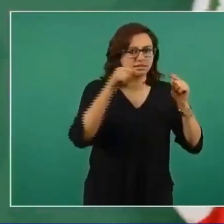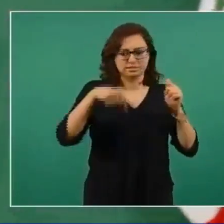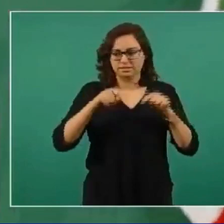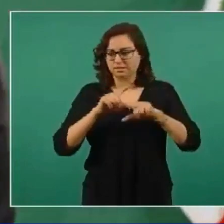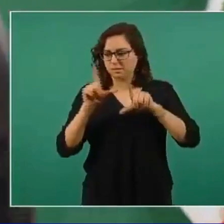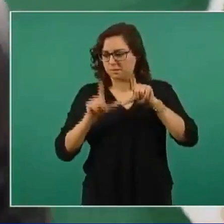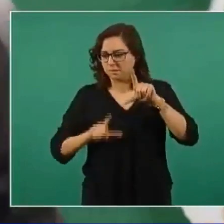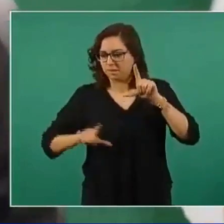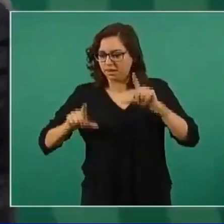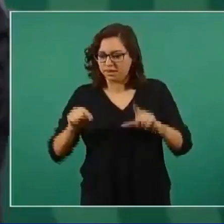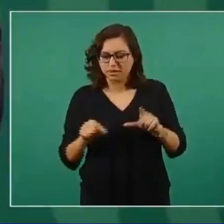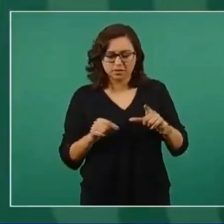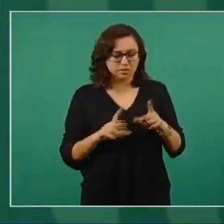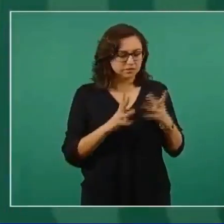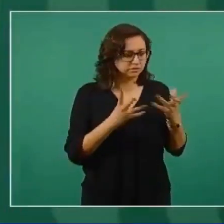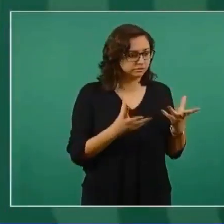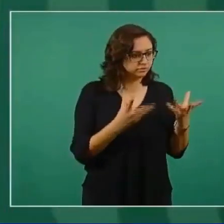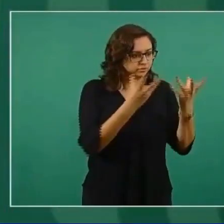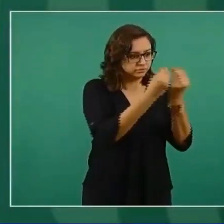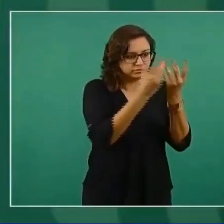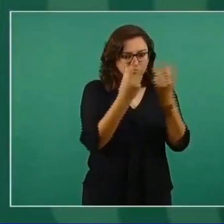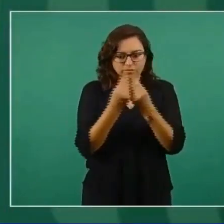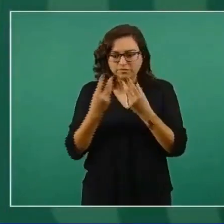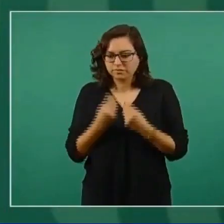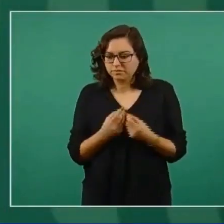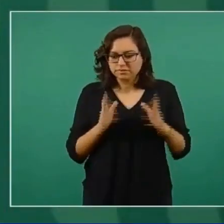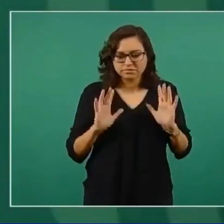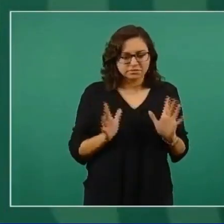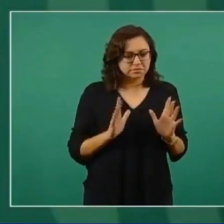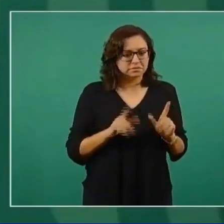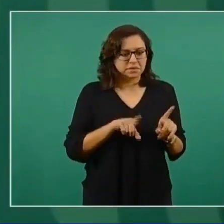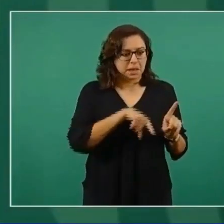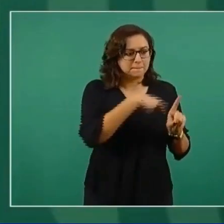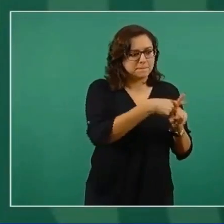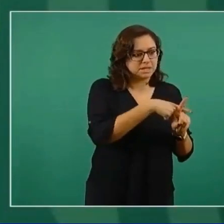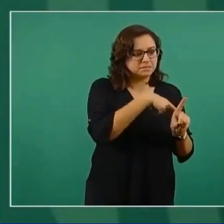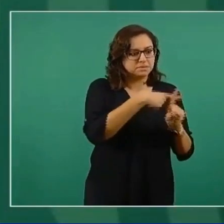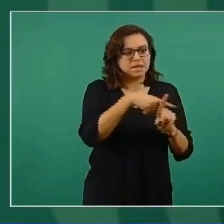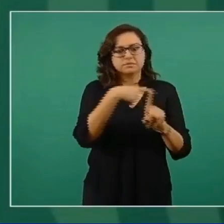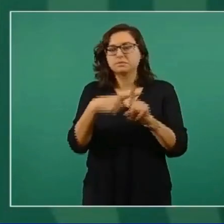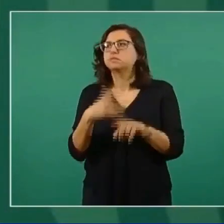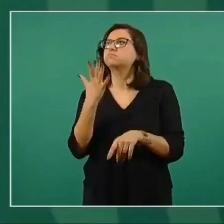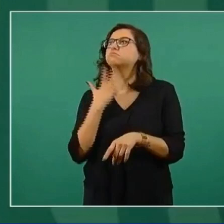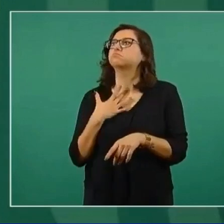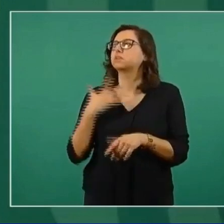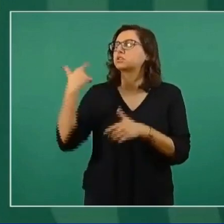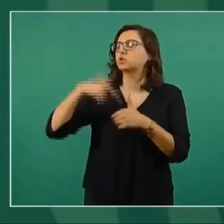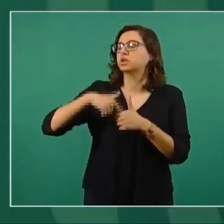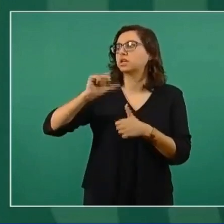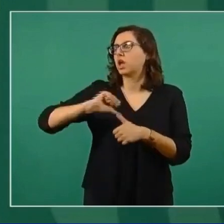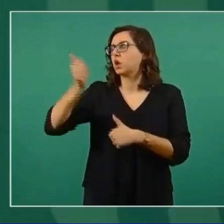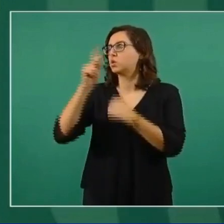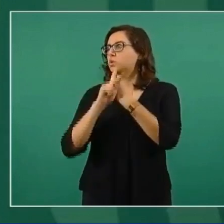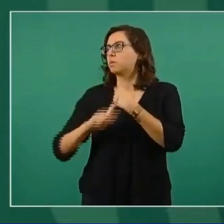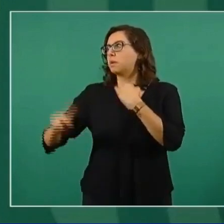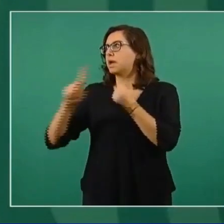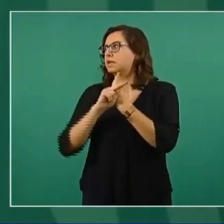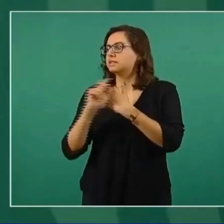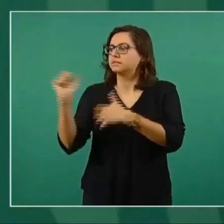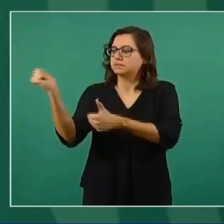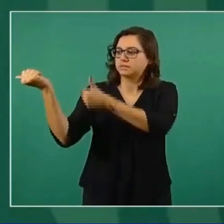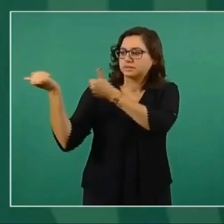de ese 60% que estamos importando de gasolinas, estamos